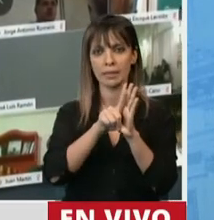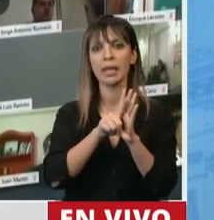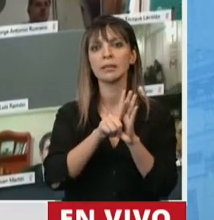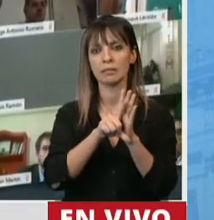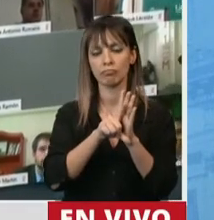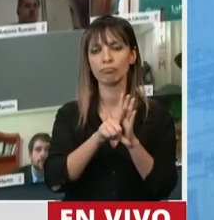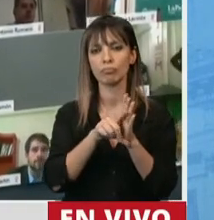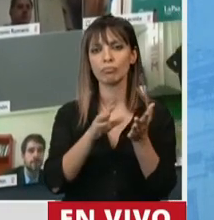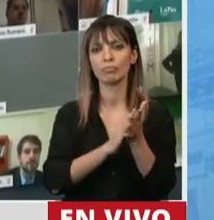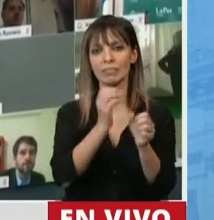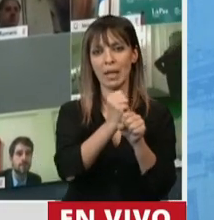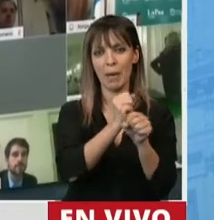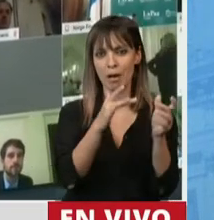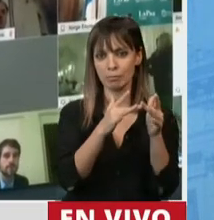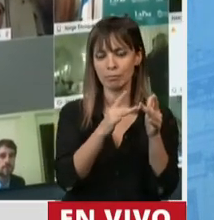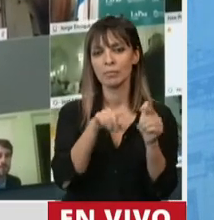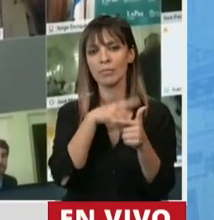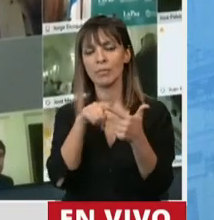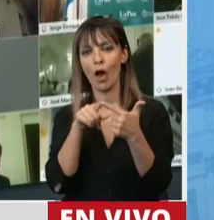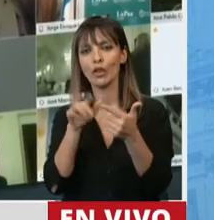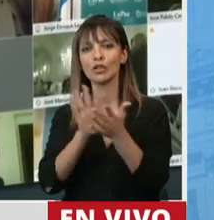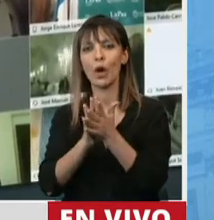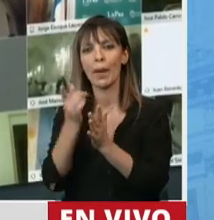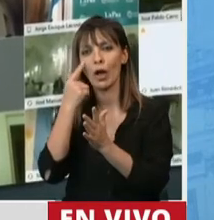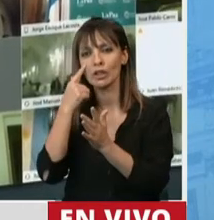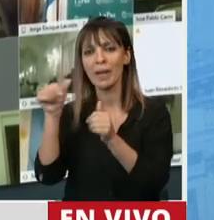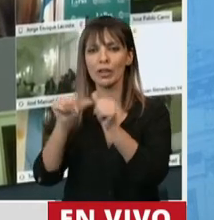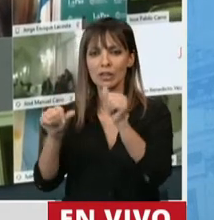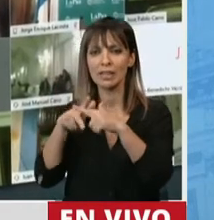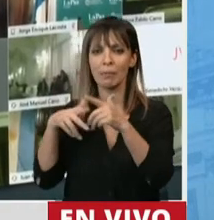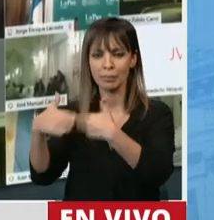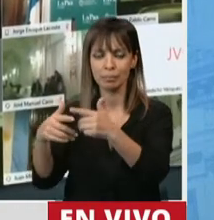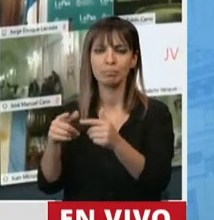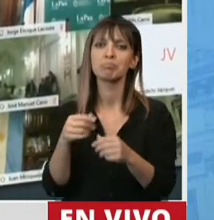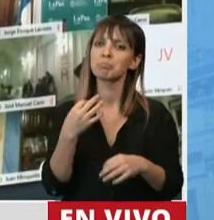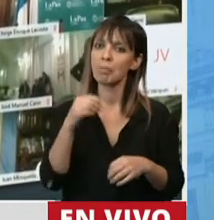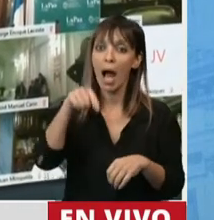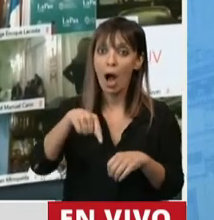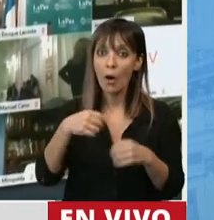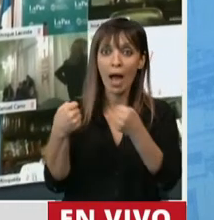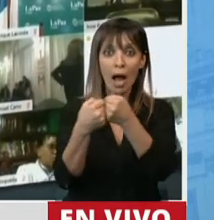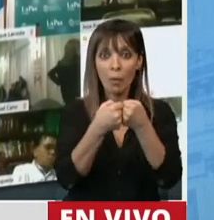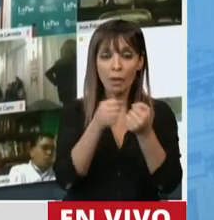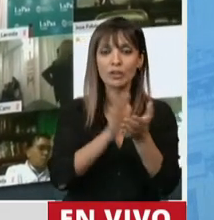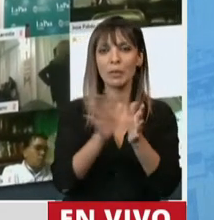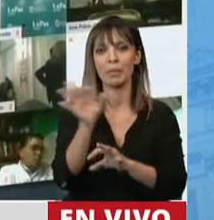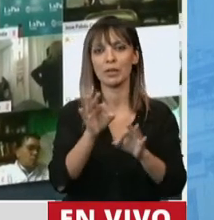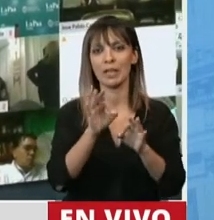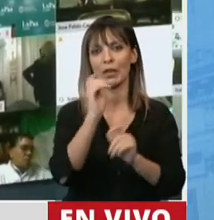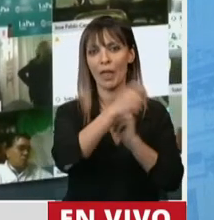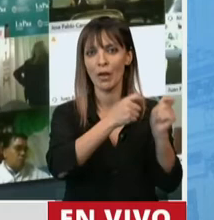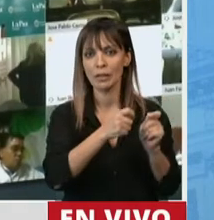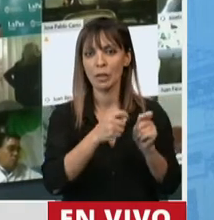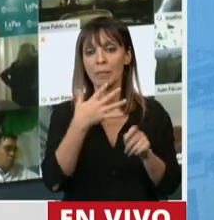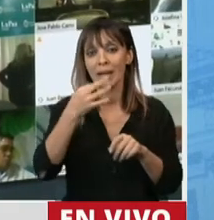la ley de teletrabajo y la ley de economía del conocimiento, y que ahora estemos haciendo lo propio con este proyecto de plasma, donde hay más de